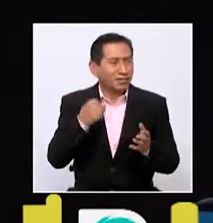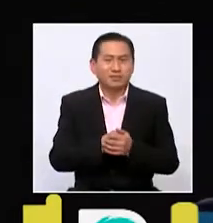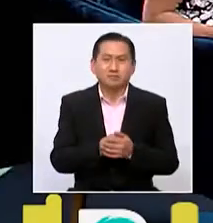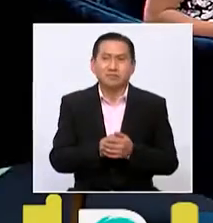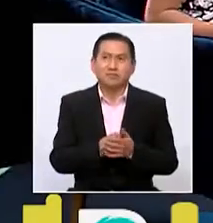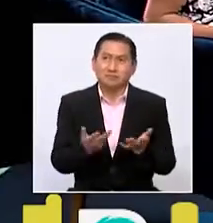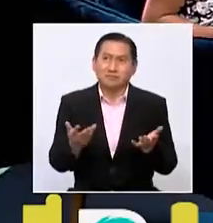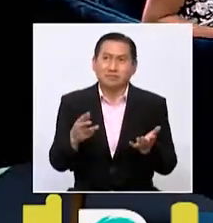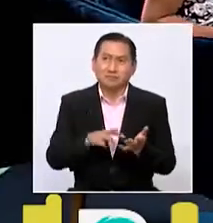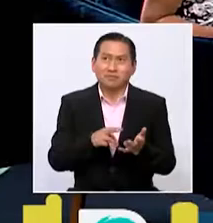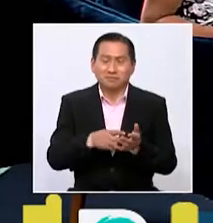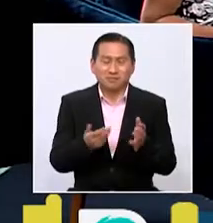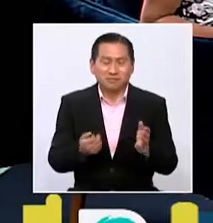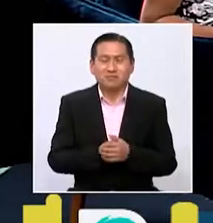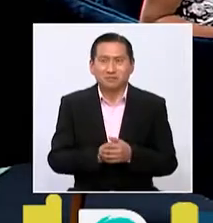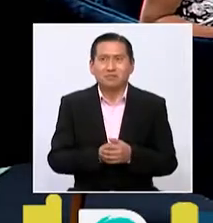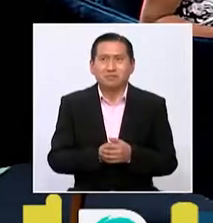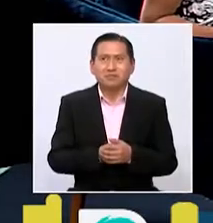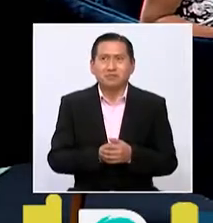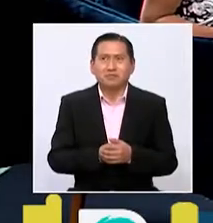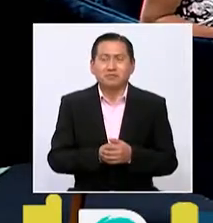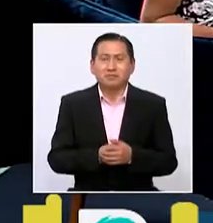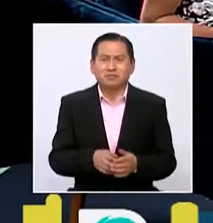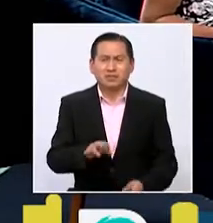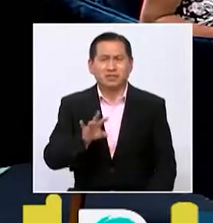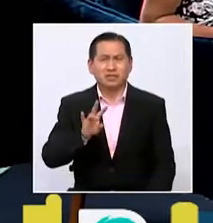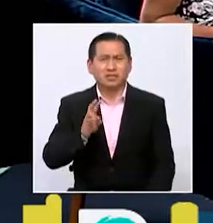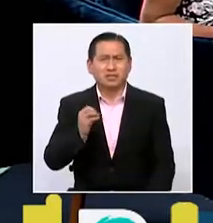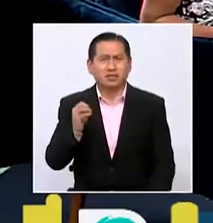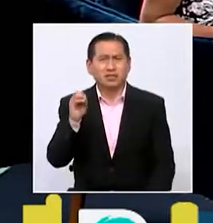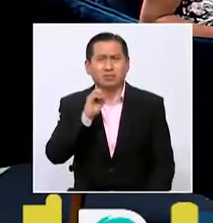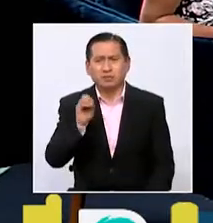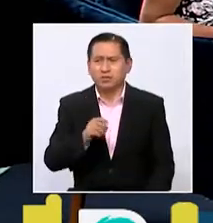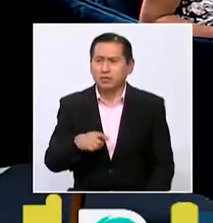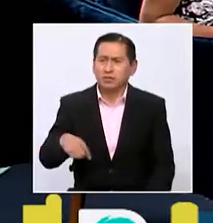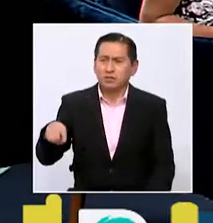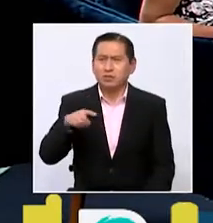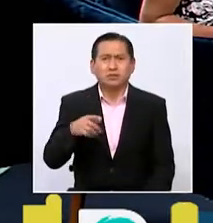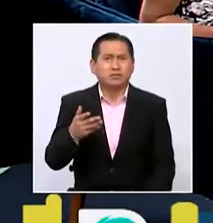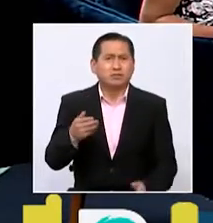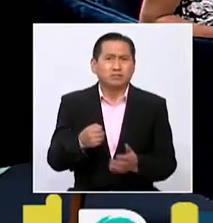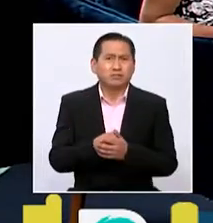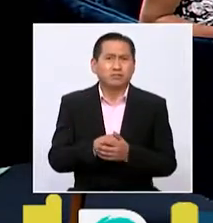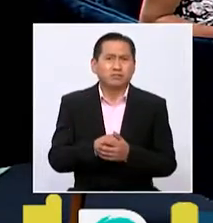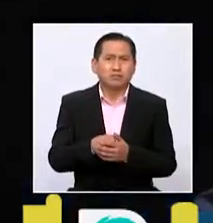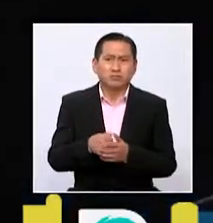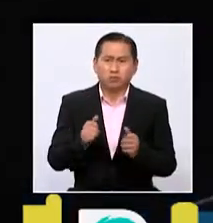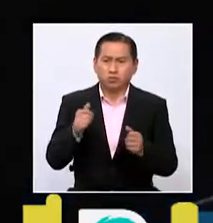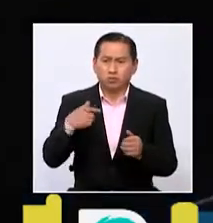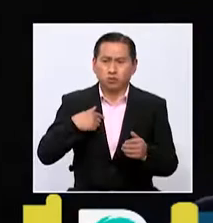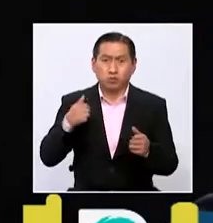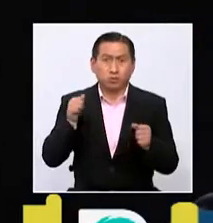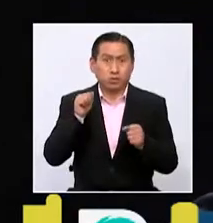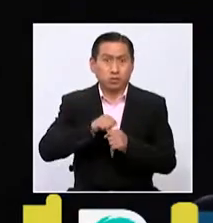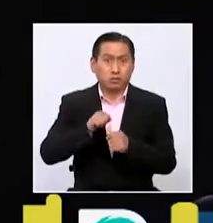una idea. El 70% de las personas que